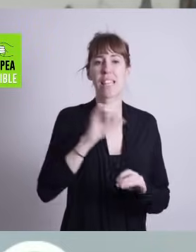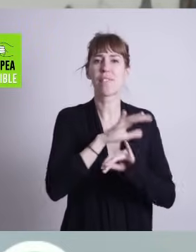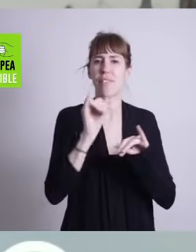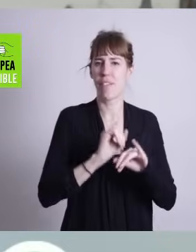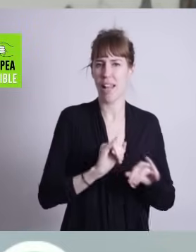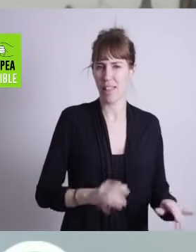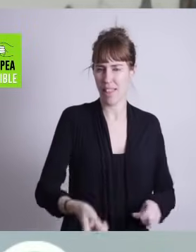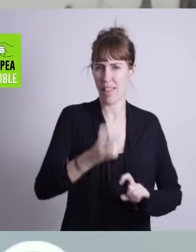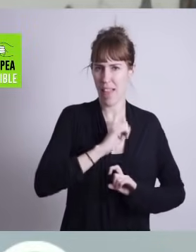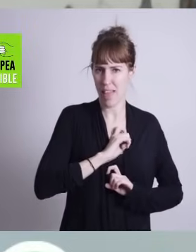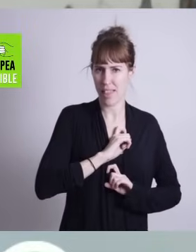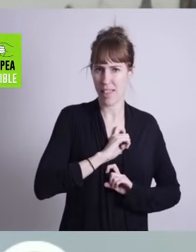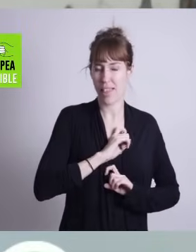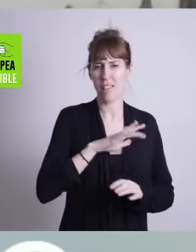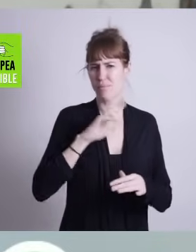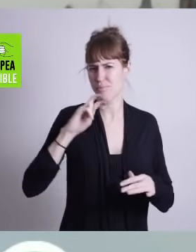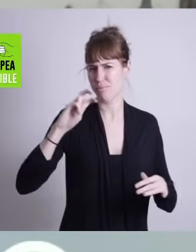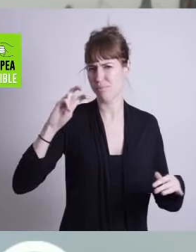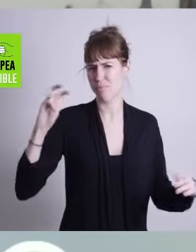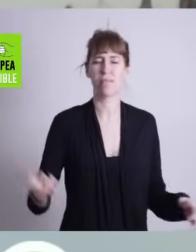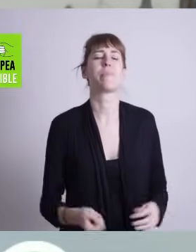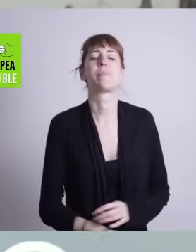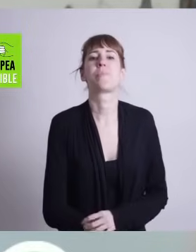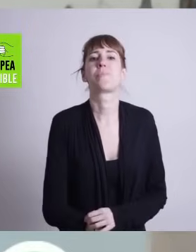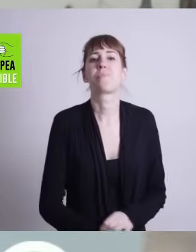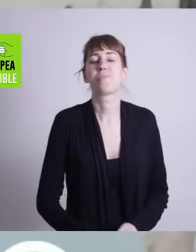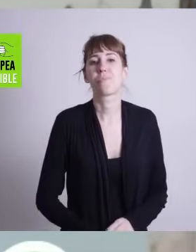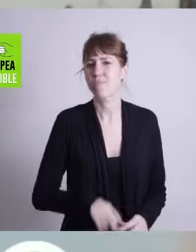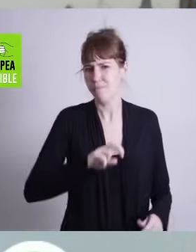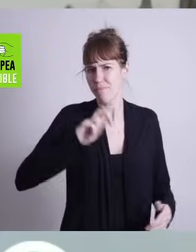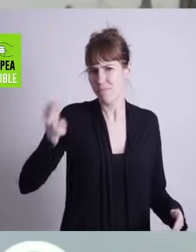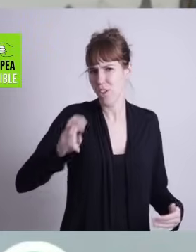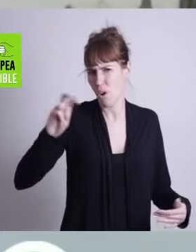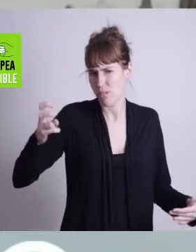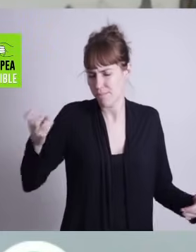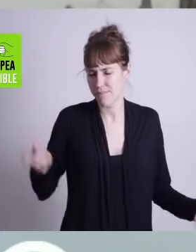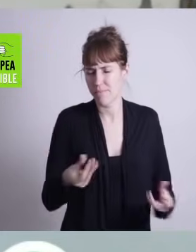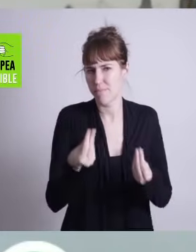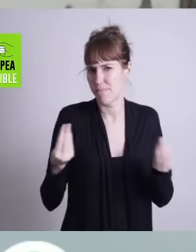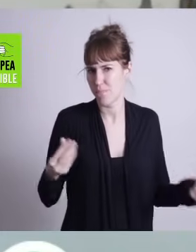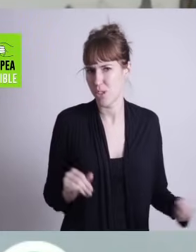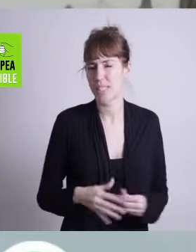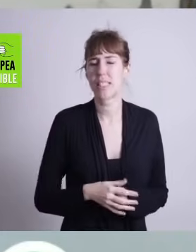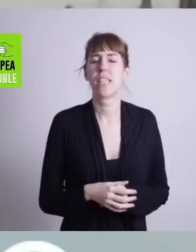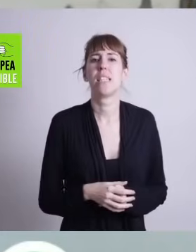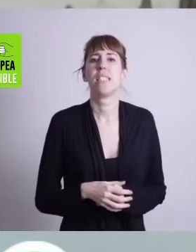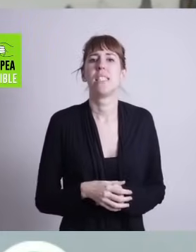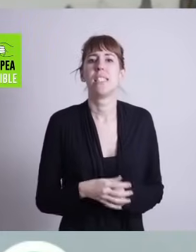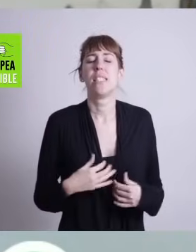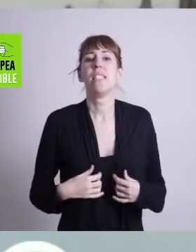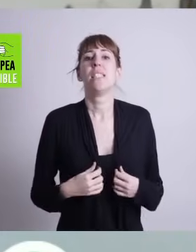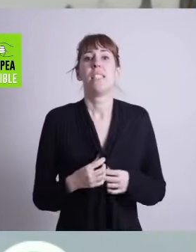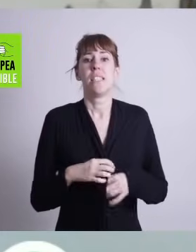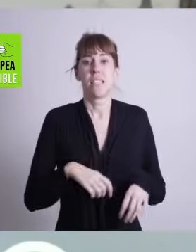tiene que ver con la memoria. Entonces, y otras, como digo, otras tantas, ¿no? Entonces, y el ATP que es